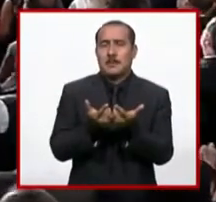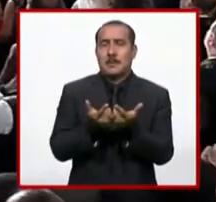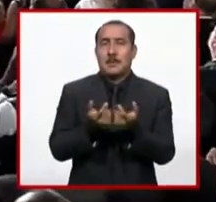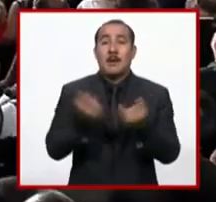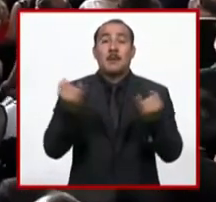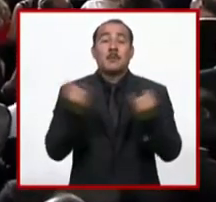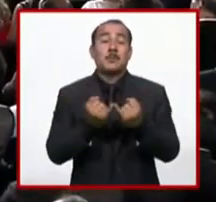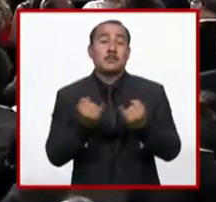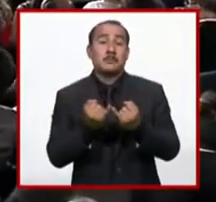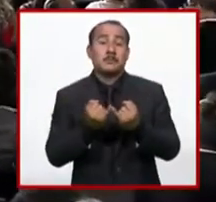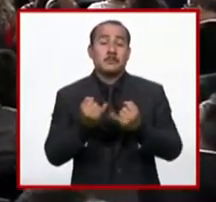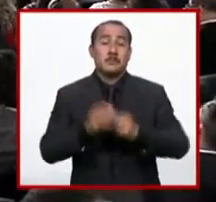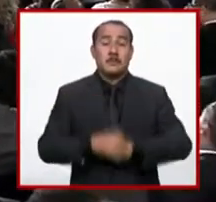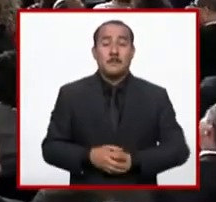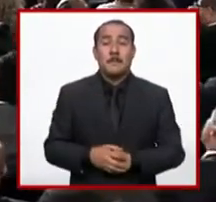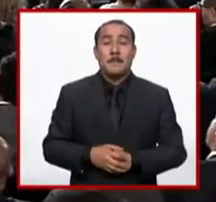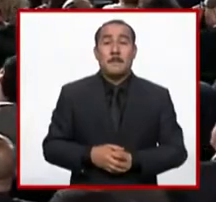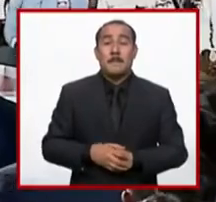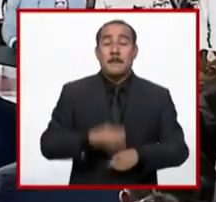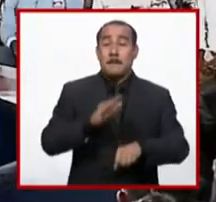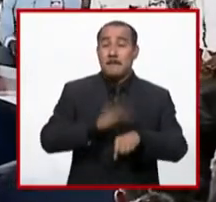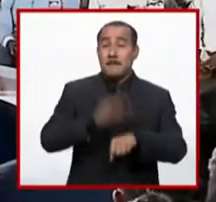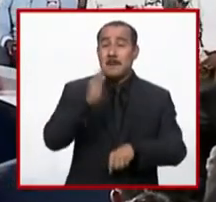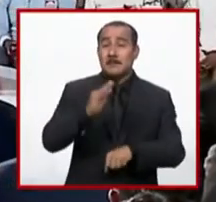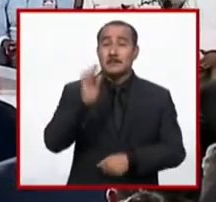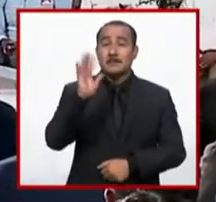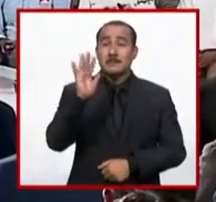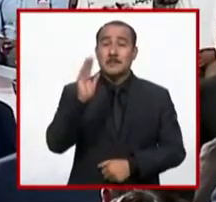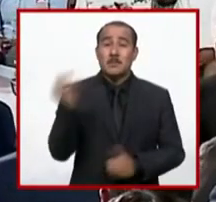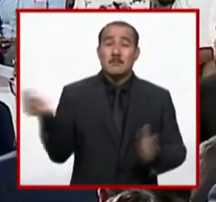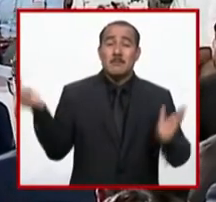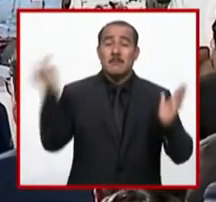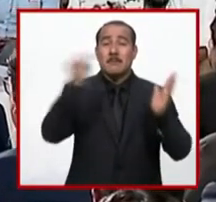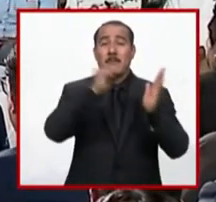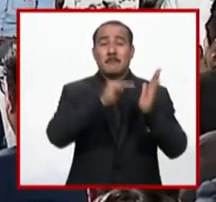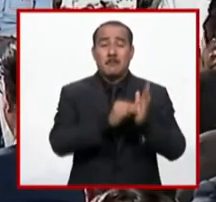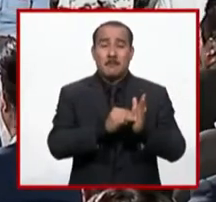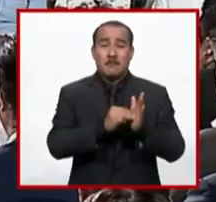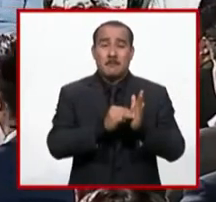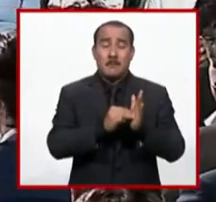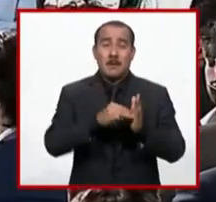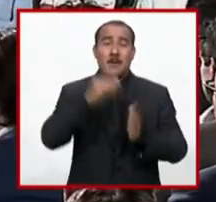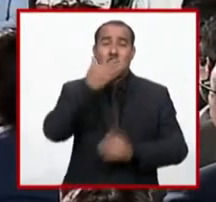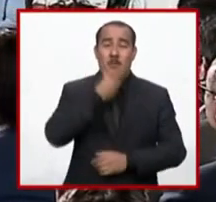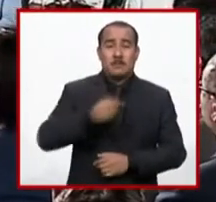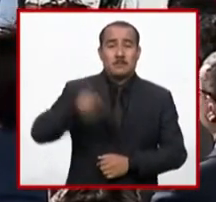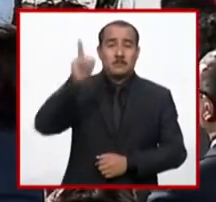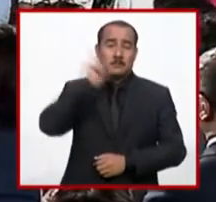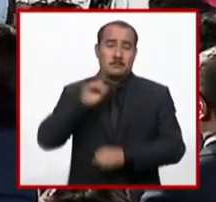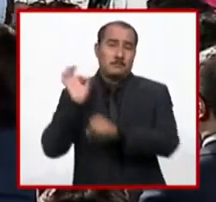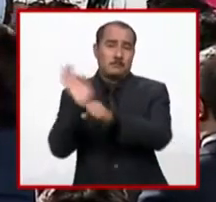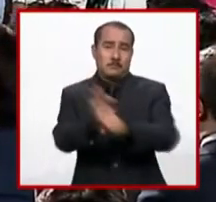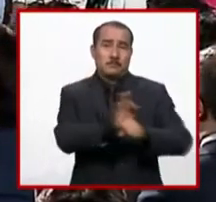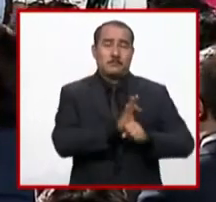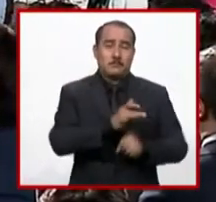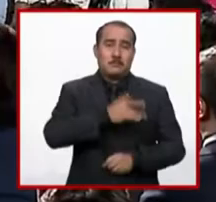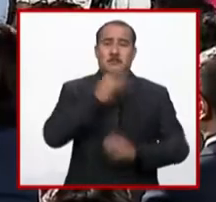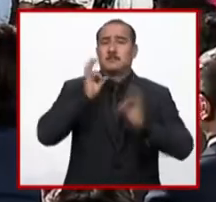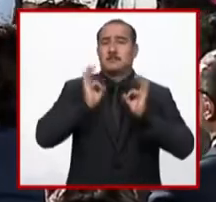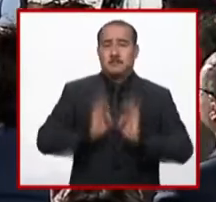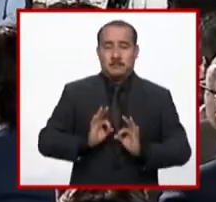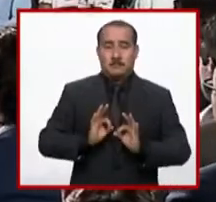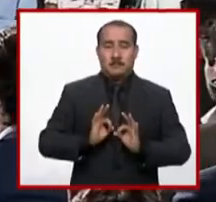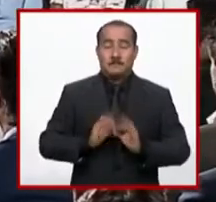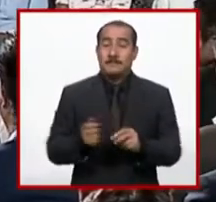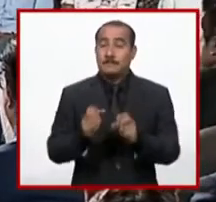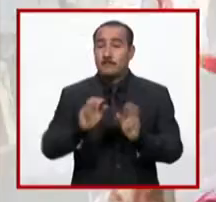la formalidad a más de 50 mil oaxaqueños y oaxaqueñas. Y en la parte de la